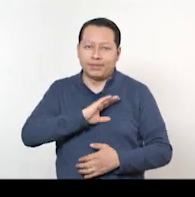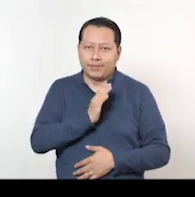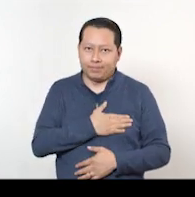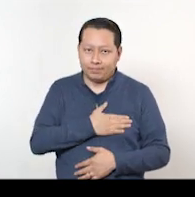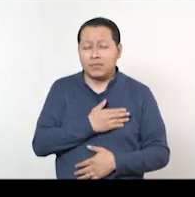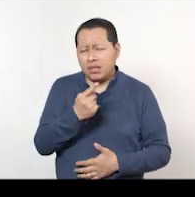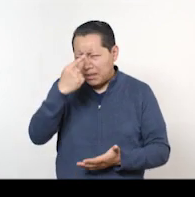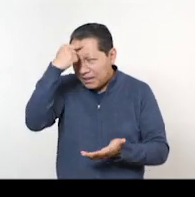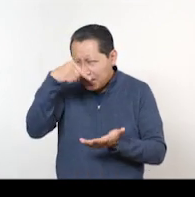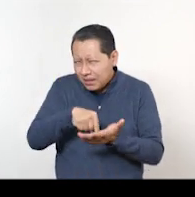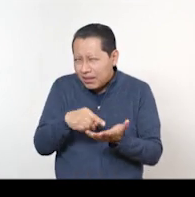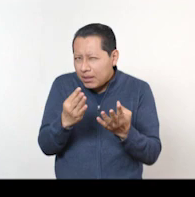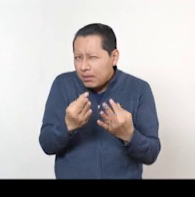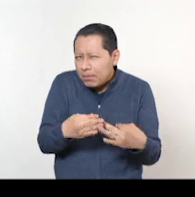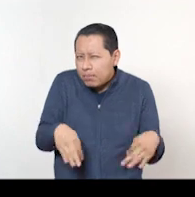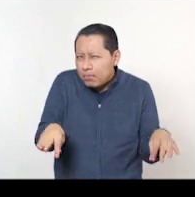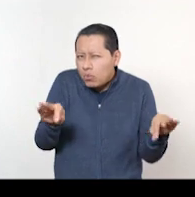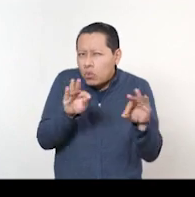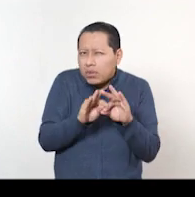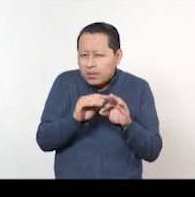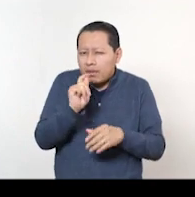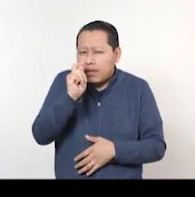Creo que es importante